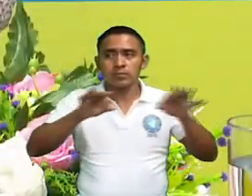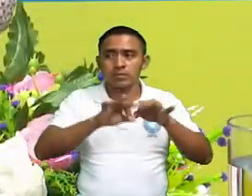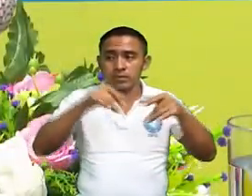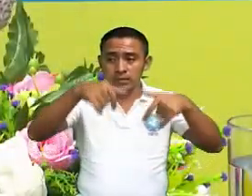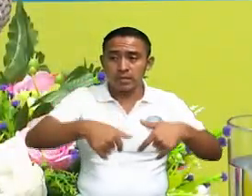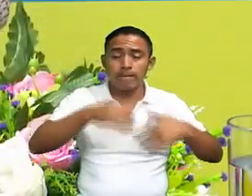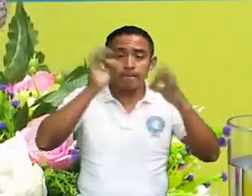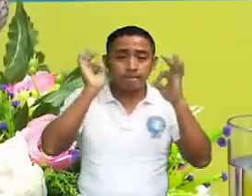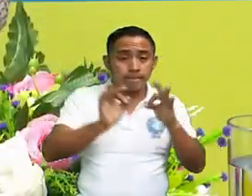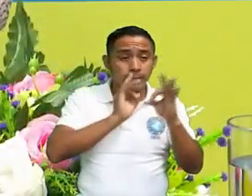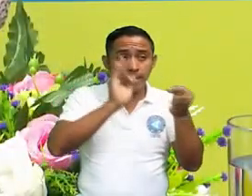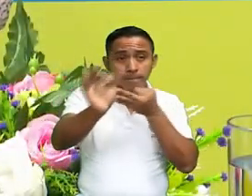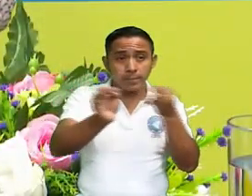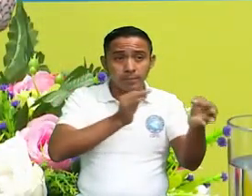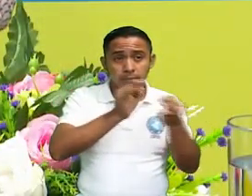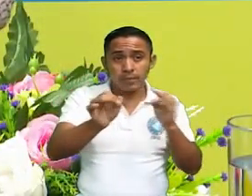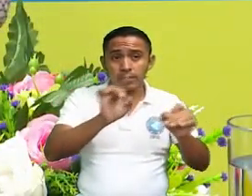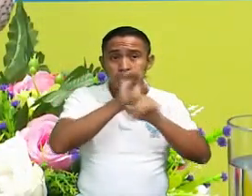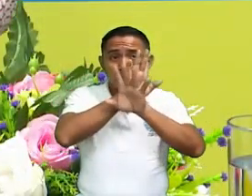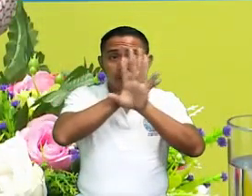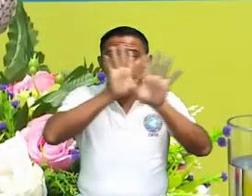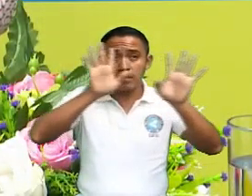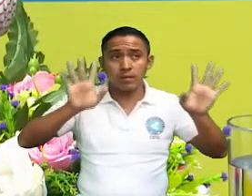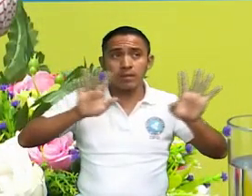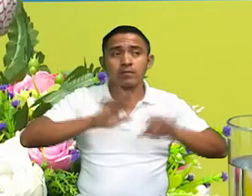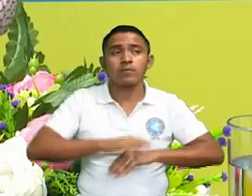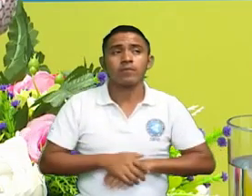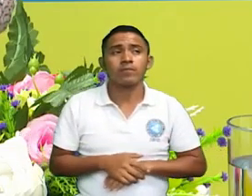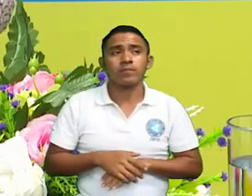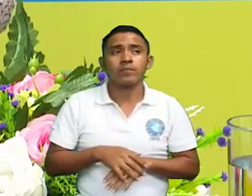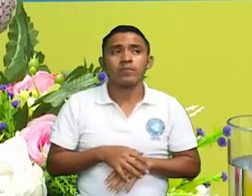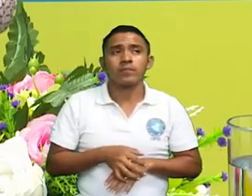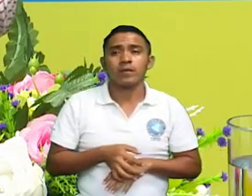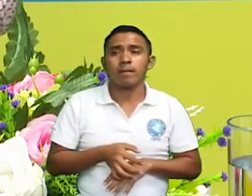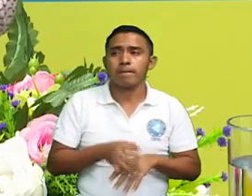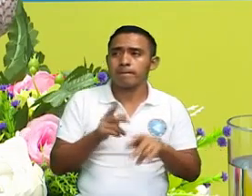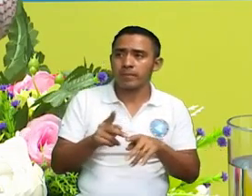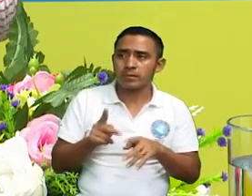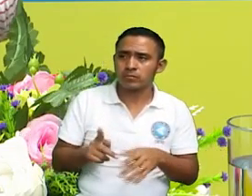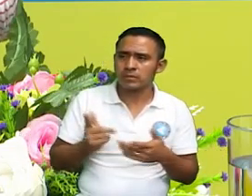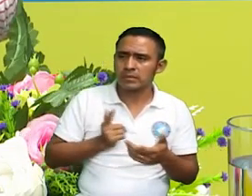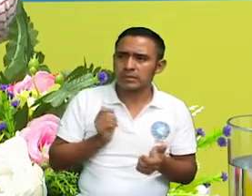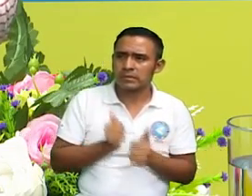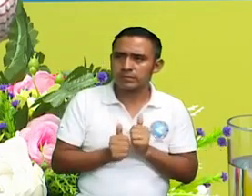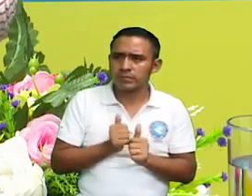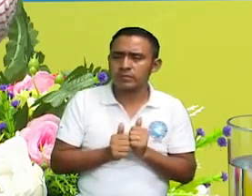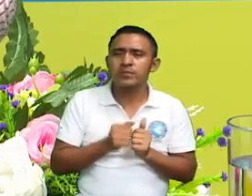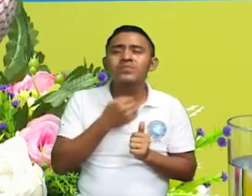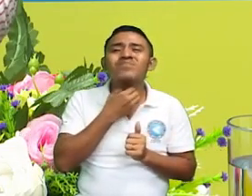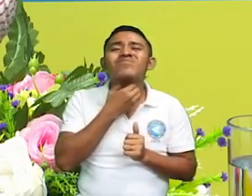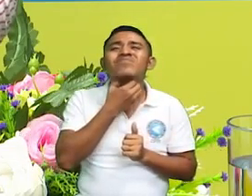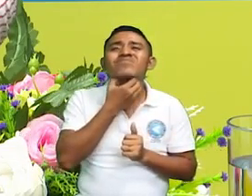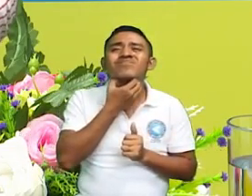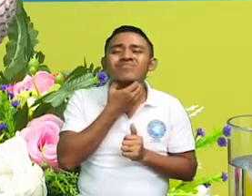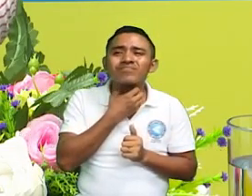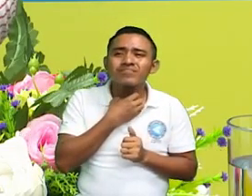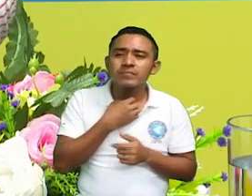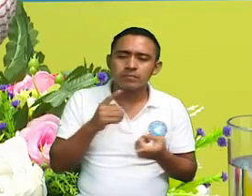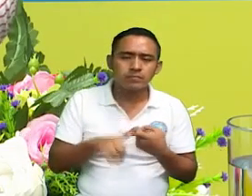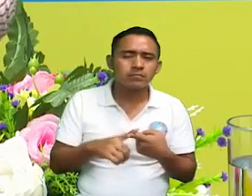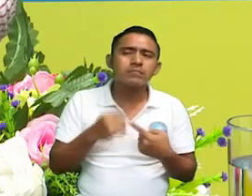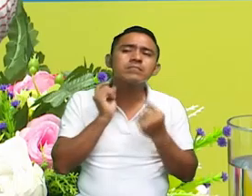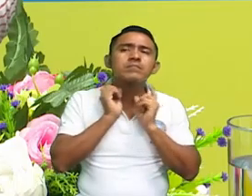para dejar bien claro a nuestros amigos televidentes. Y es que, por ejemplo, una persona que comúnmente tiene problemas de la garganta, alguna